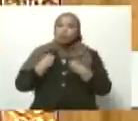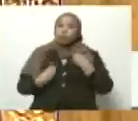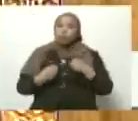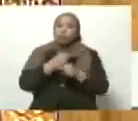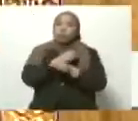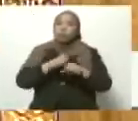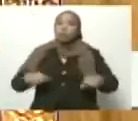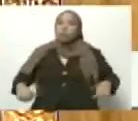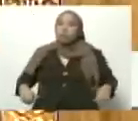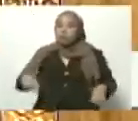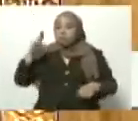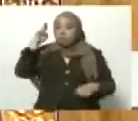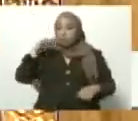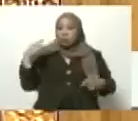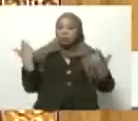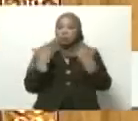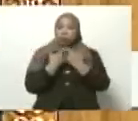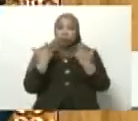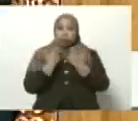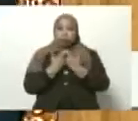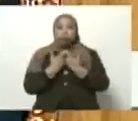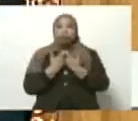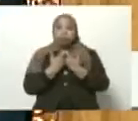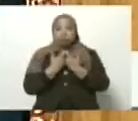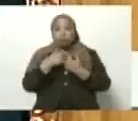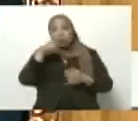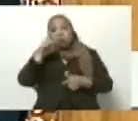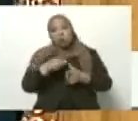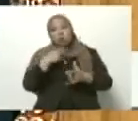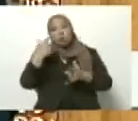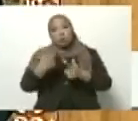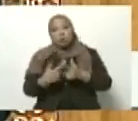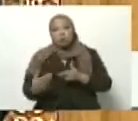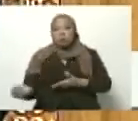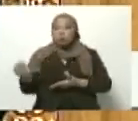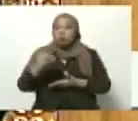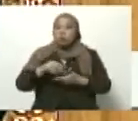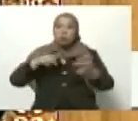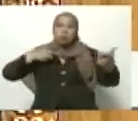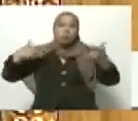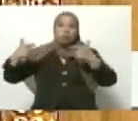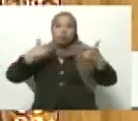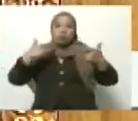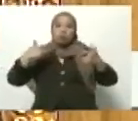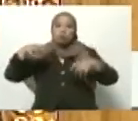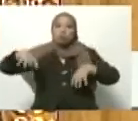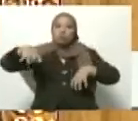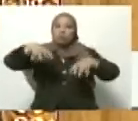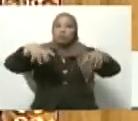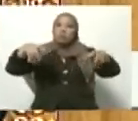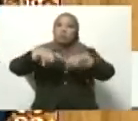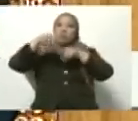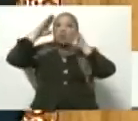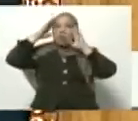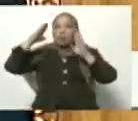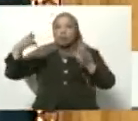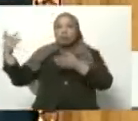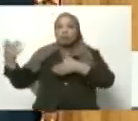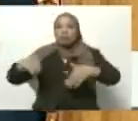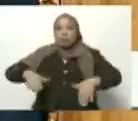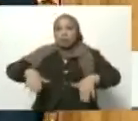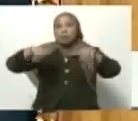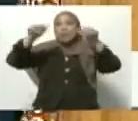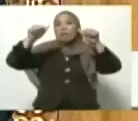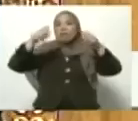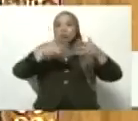Bolivariana, llevarnos a la guerra civil y justificar así entonces, una vez que nos estemos matando nosotros dentro de Venezuela, una invasión salvadora de Estados